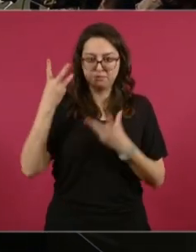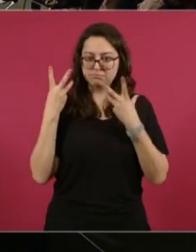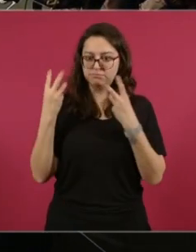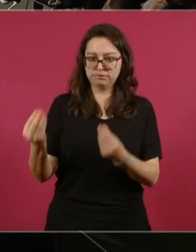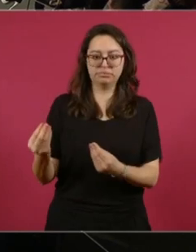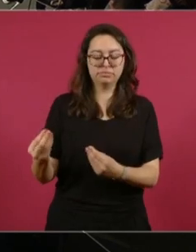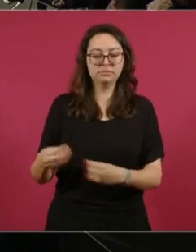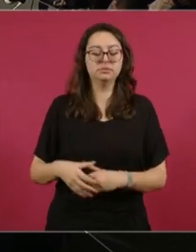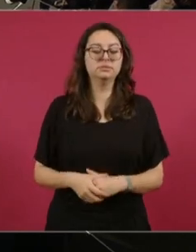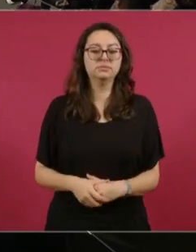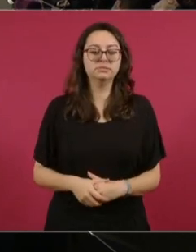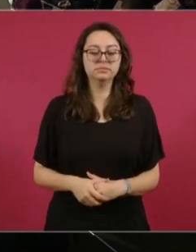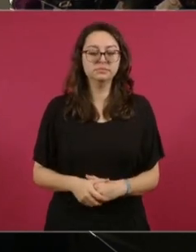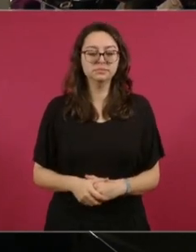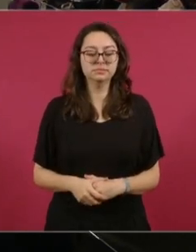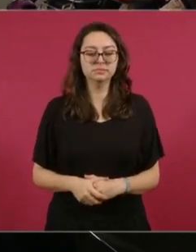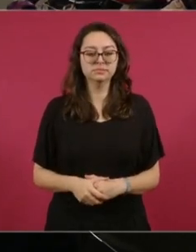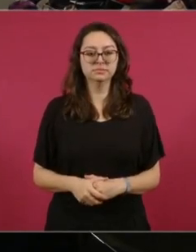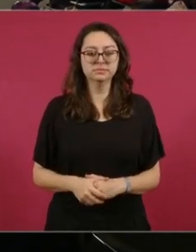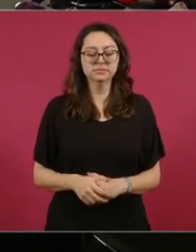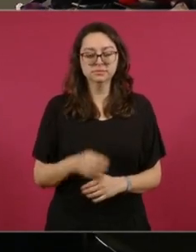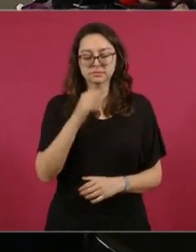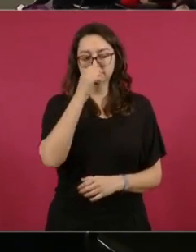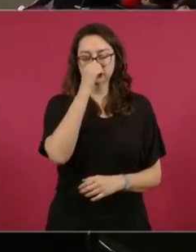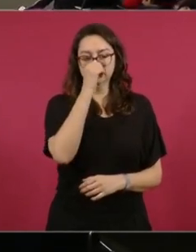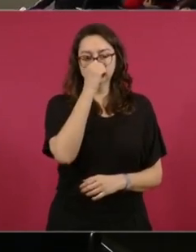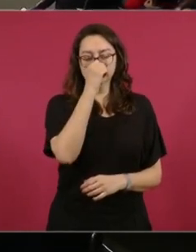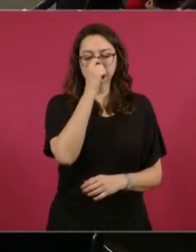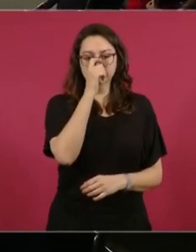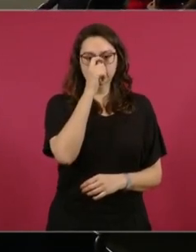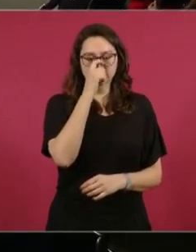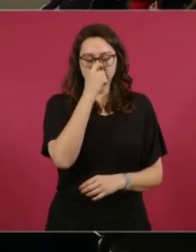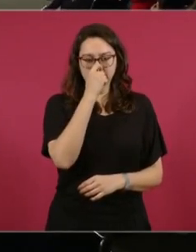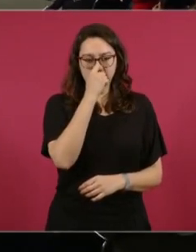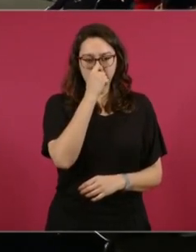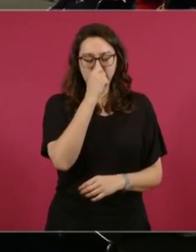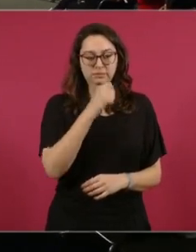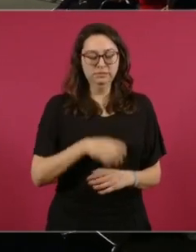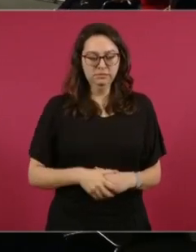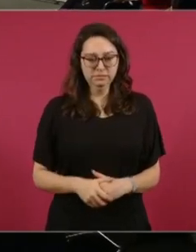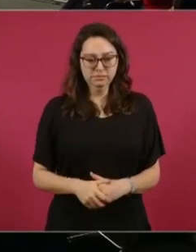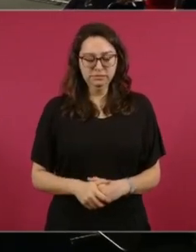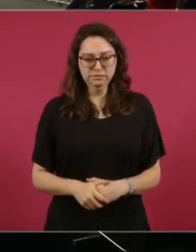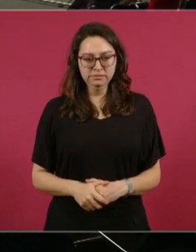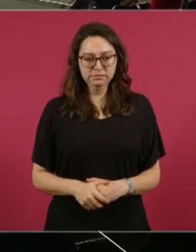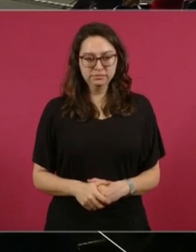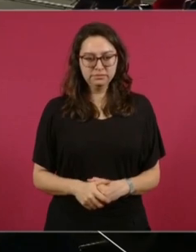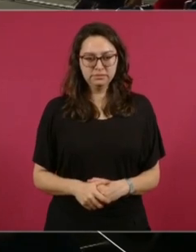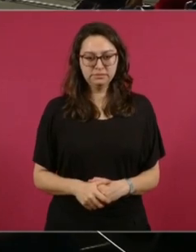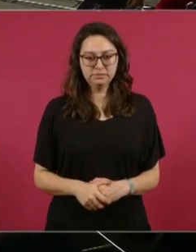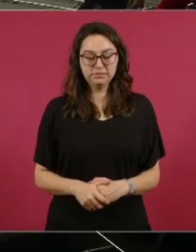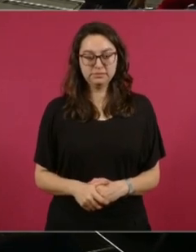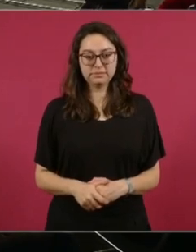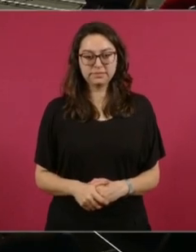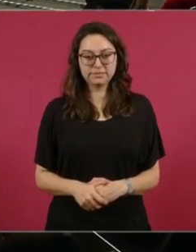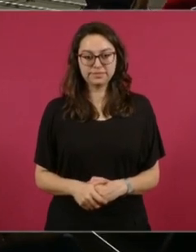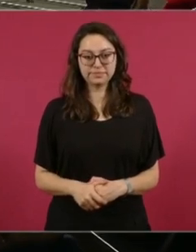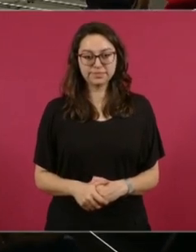¿De dónde viene? Ah, sí, ¿cuántos? Son falsos.